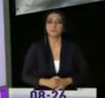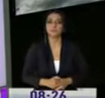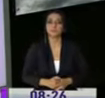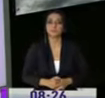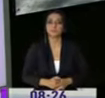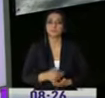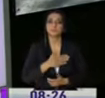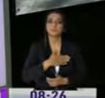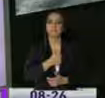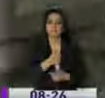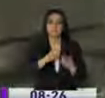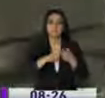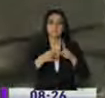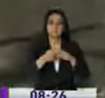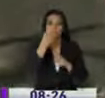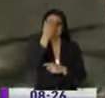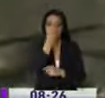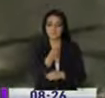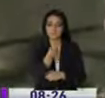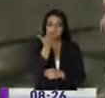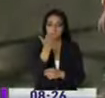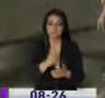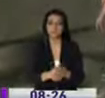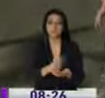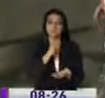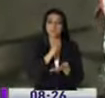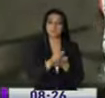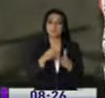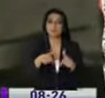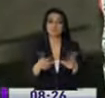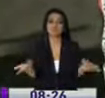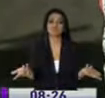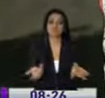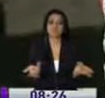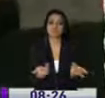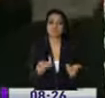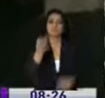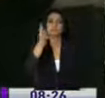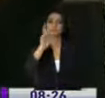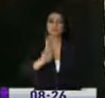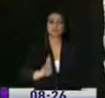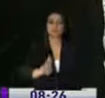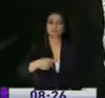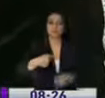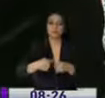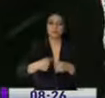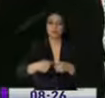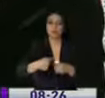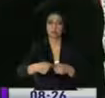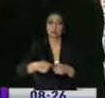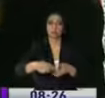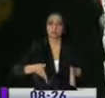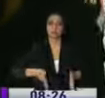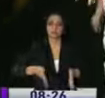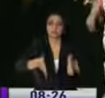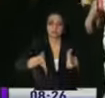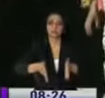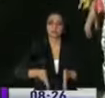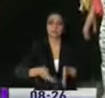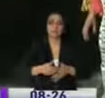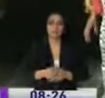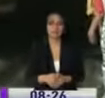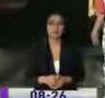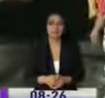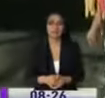Hola Robert, amigos televidentes, muy buenos días, así es, nosotros nos encontramos aquí en el sur de la ciudad, precisamente en la calle Culleja.